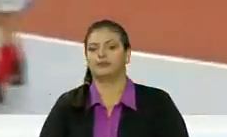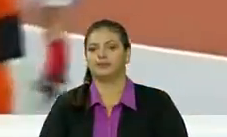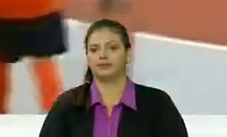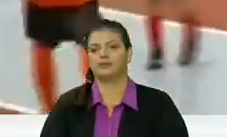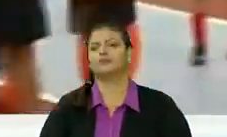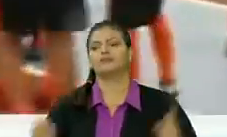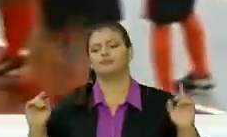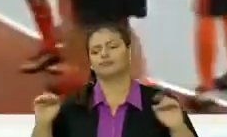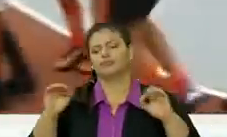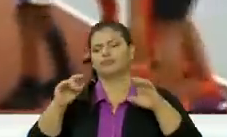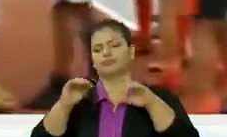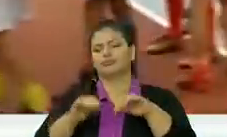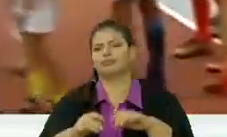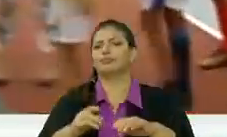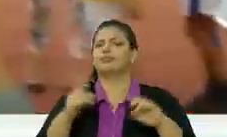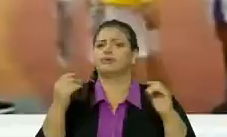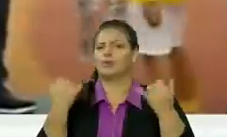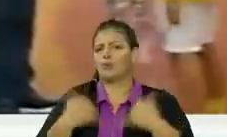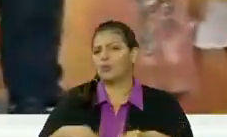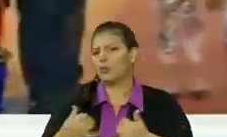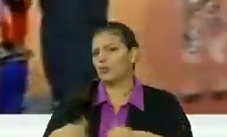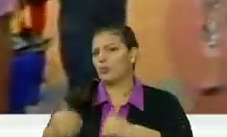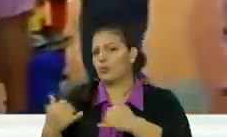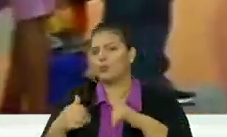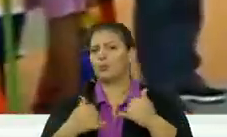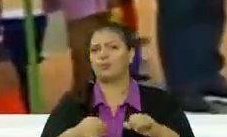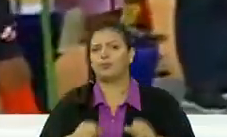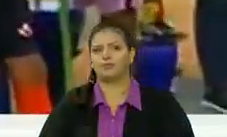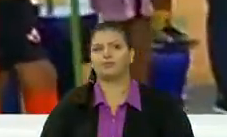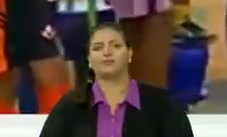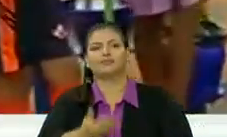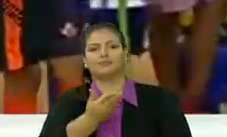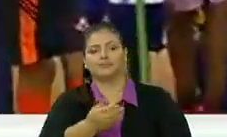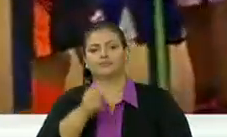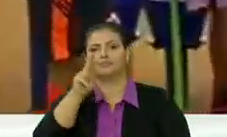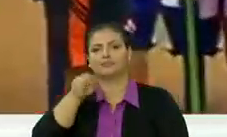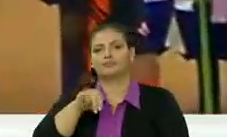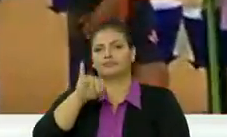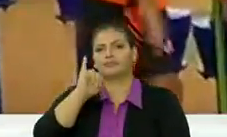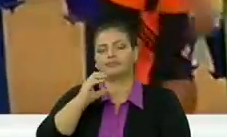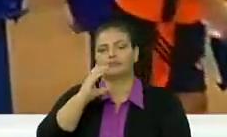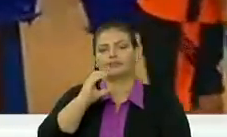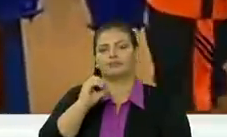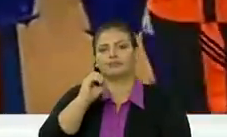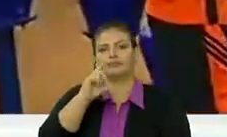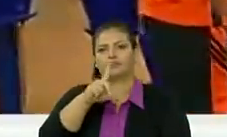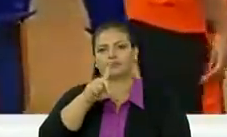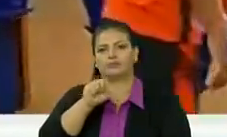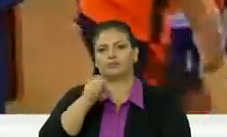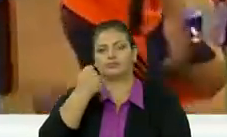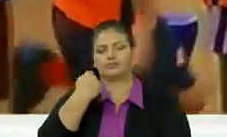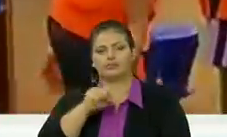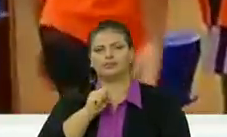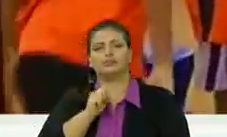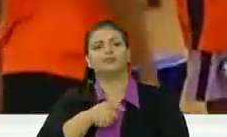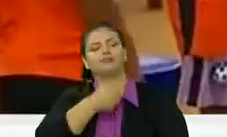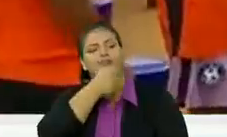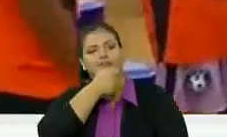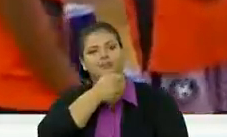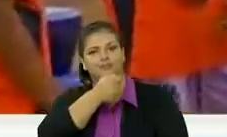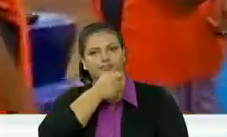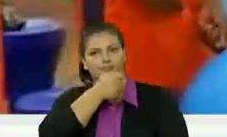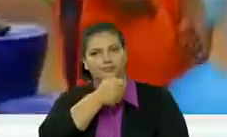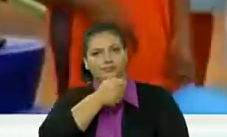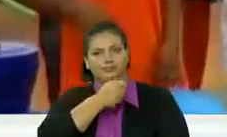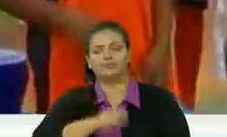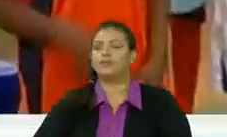antemano. Muchas gracias. Háblanos acerca sobre este cambio que se está realizando en esta área del Parque de Samanes. Buenos días, un